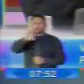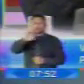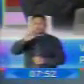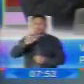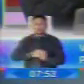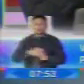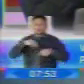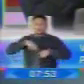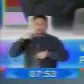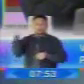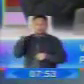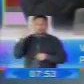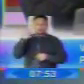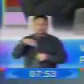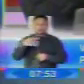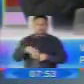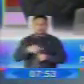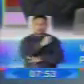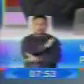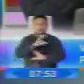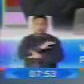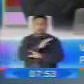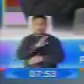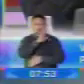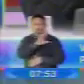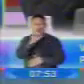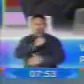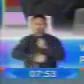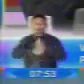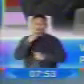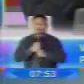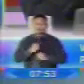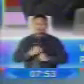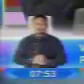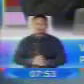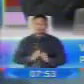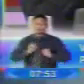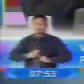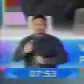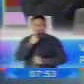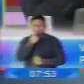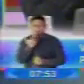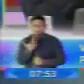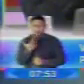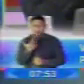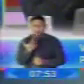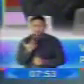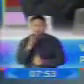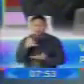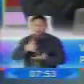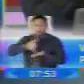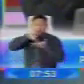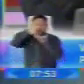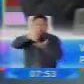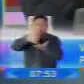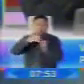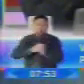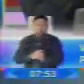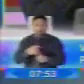ícono de nuestra música, con este año además cumple 50 años de trayectoria. Se toman en cuenta, no es un premio en donde uno